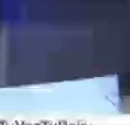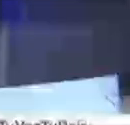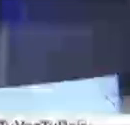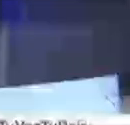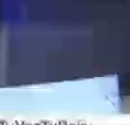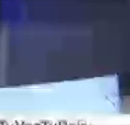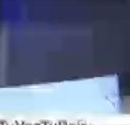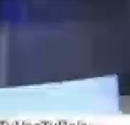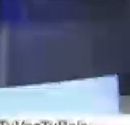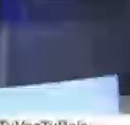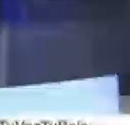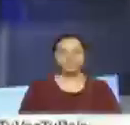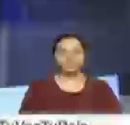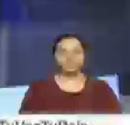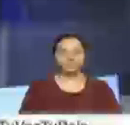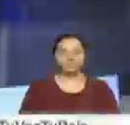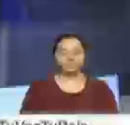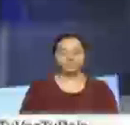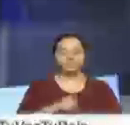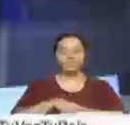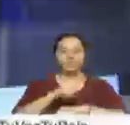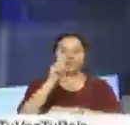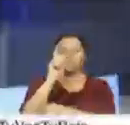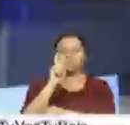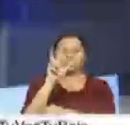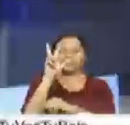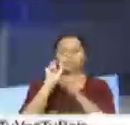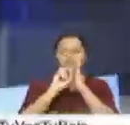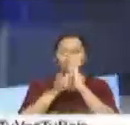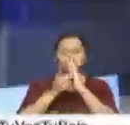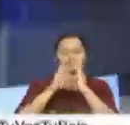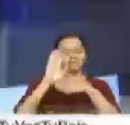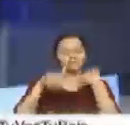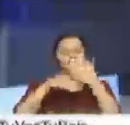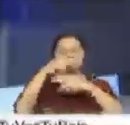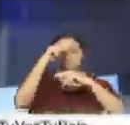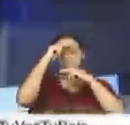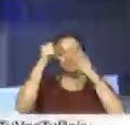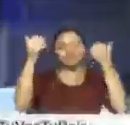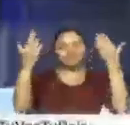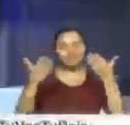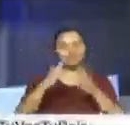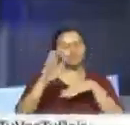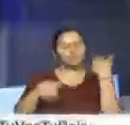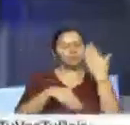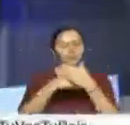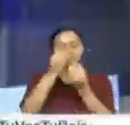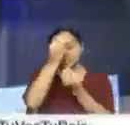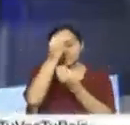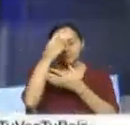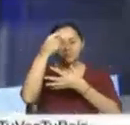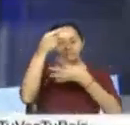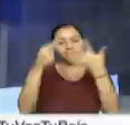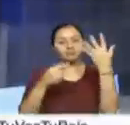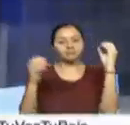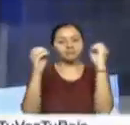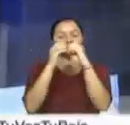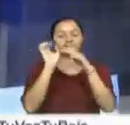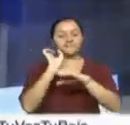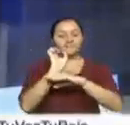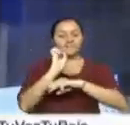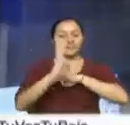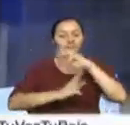Trece horas con un minuto, bienvenidas y bienvenidos a la emisión central de Noticiero Ciudadano. Estamos listos con los temas que hacen noticia en Ecuador y el